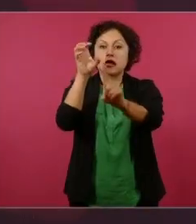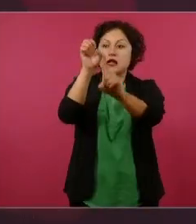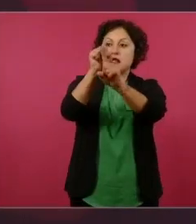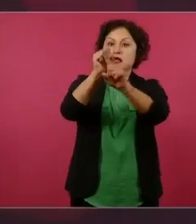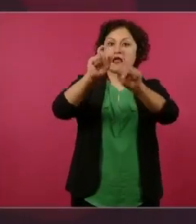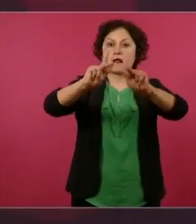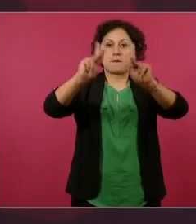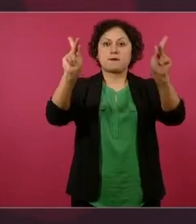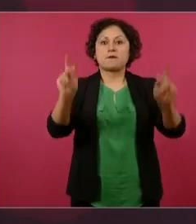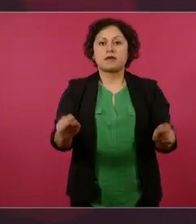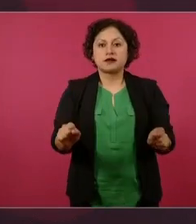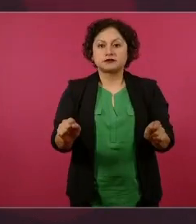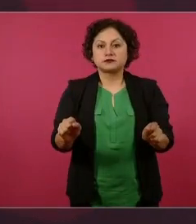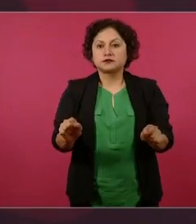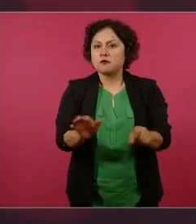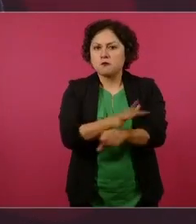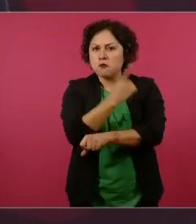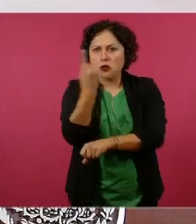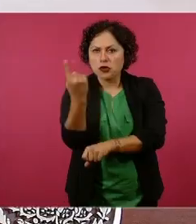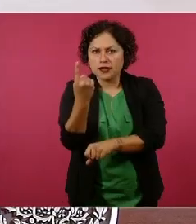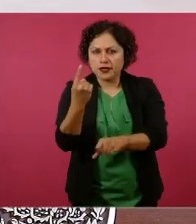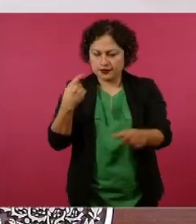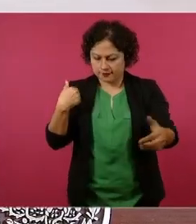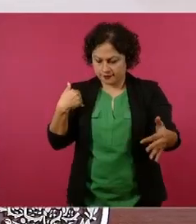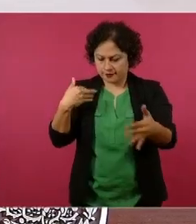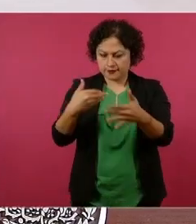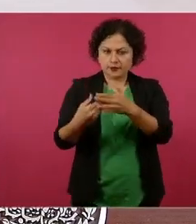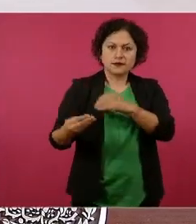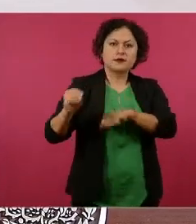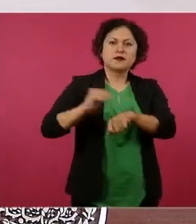Gracias. Entonces, por eso opina Pompeo,